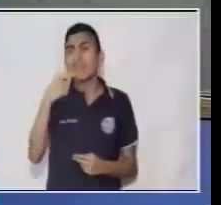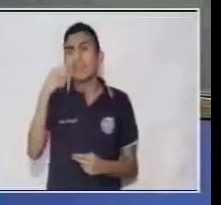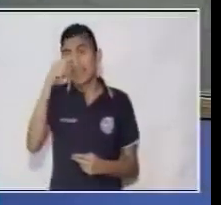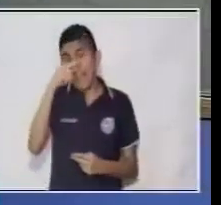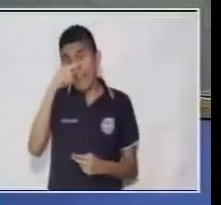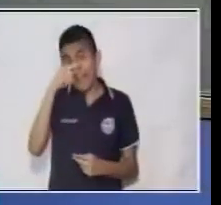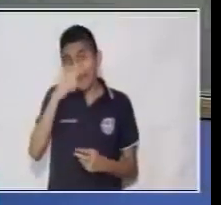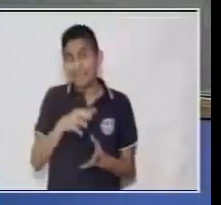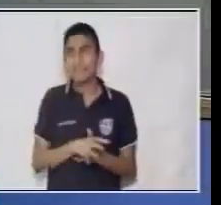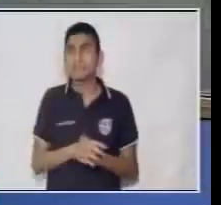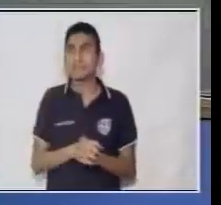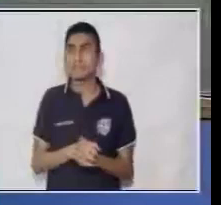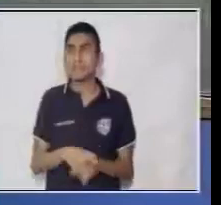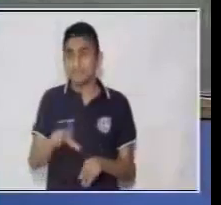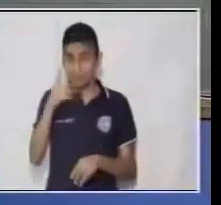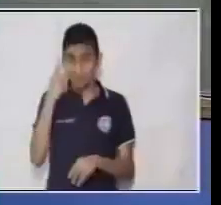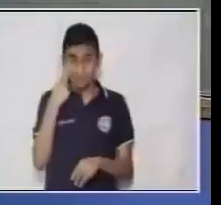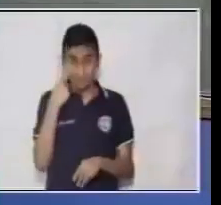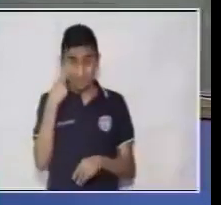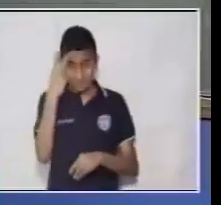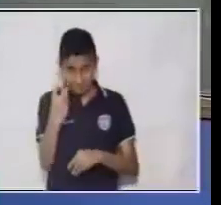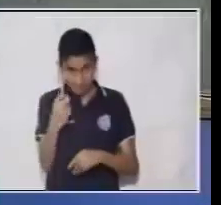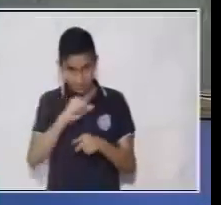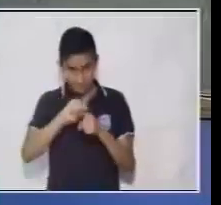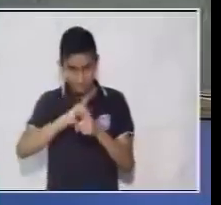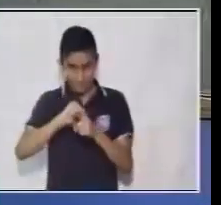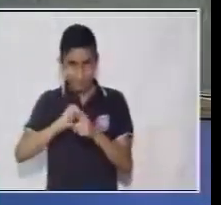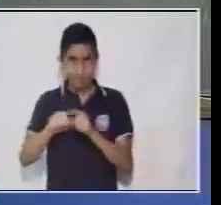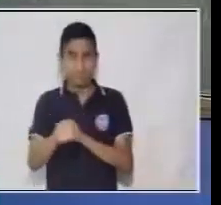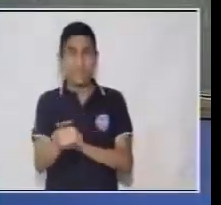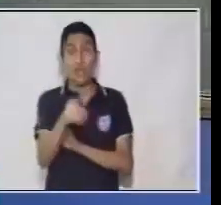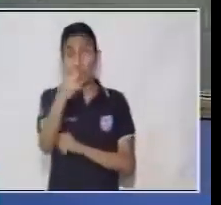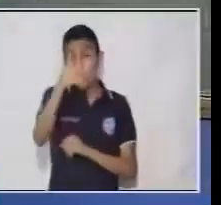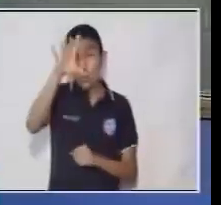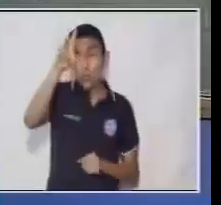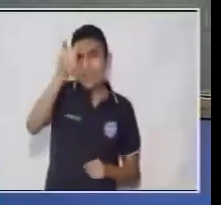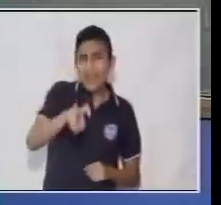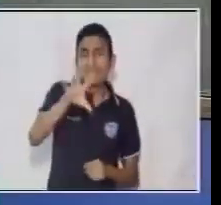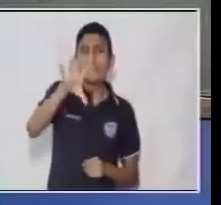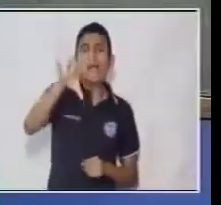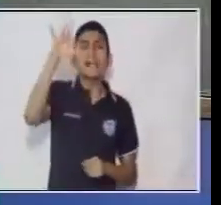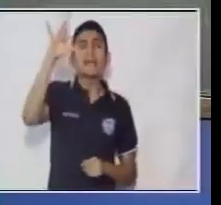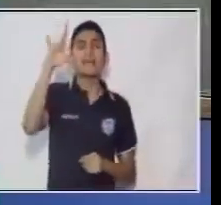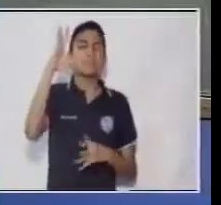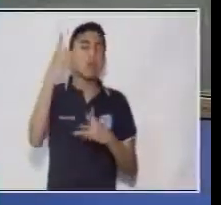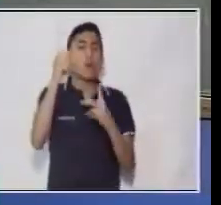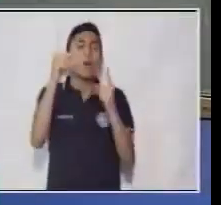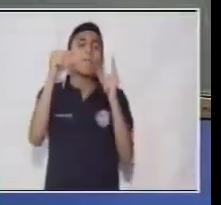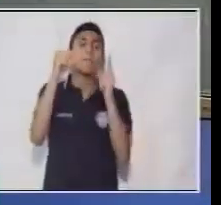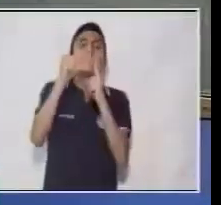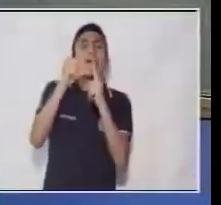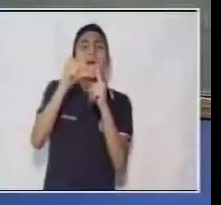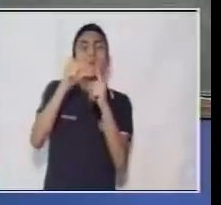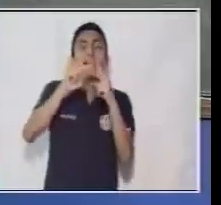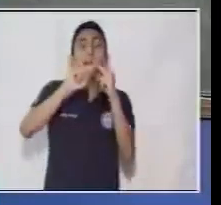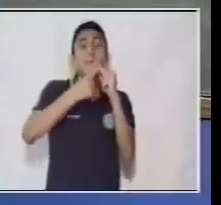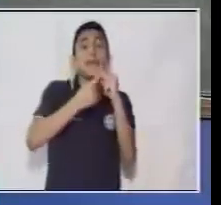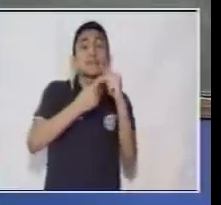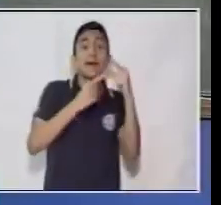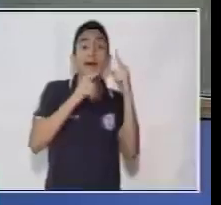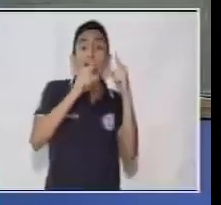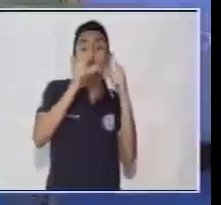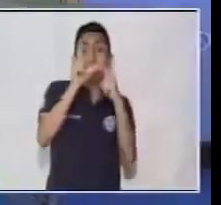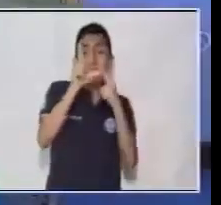¿Sí? A ver, vamos a ir escogiendo todas las figuras que inicien con el